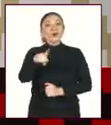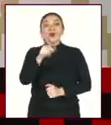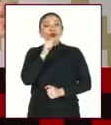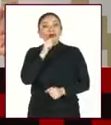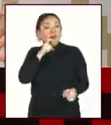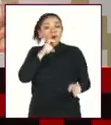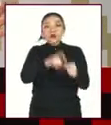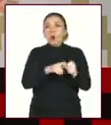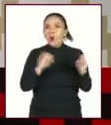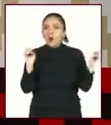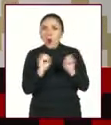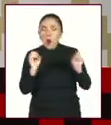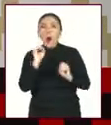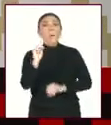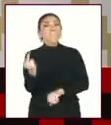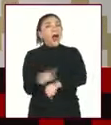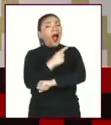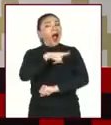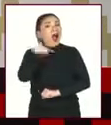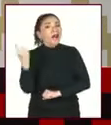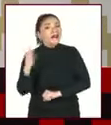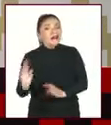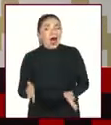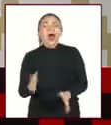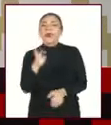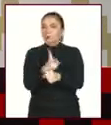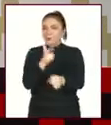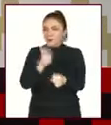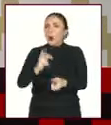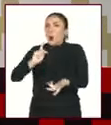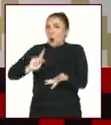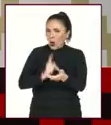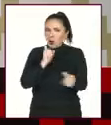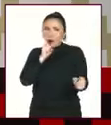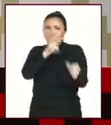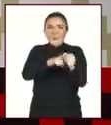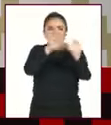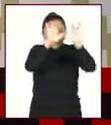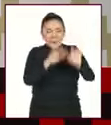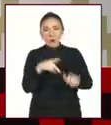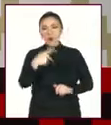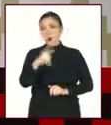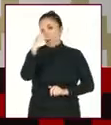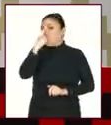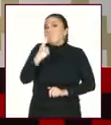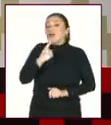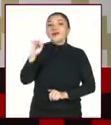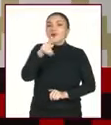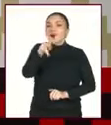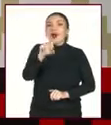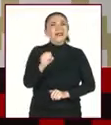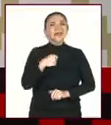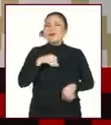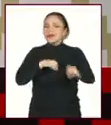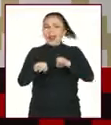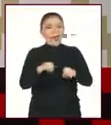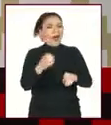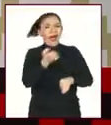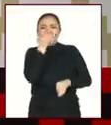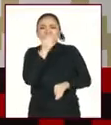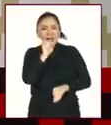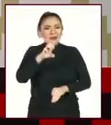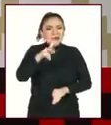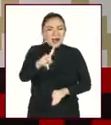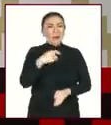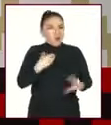una cuenta o ya no está vigente, les invitamos a registrarse según su perfil. En caso de no pertenecer al sector educativo o no